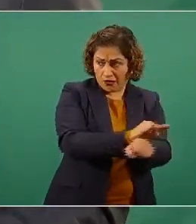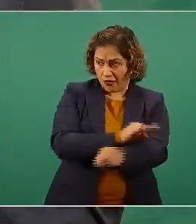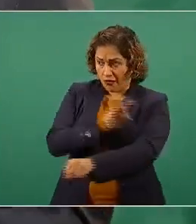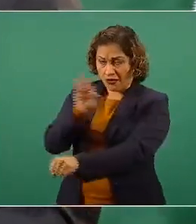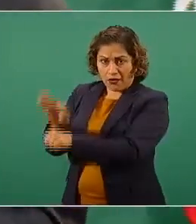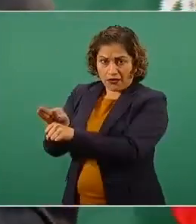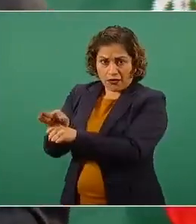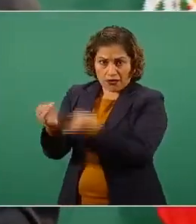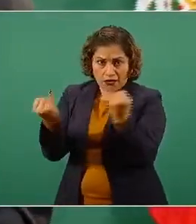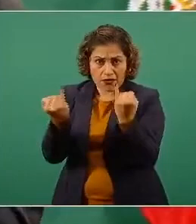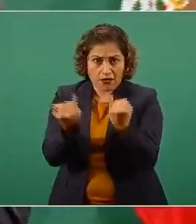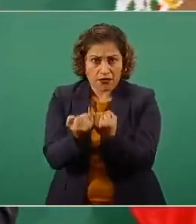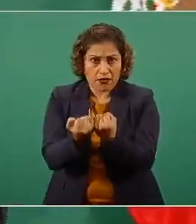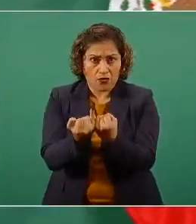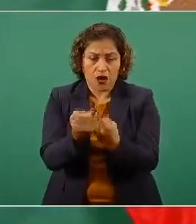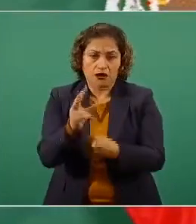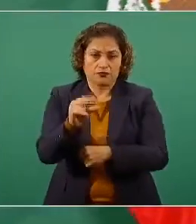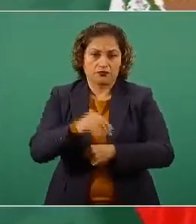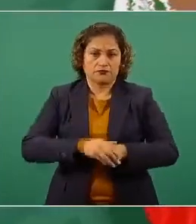que Iberdrola,